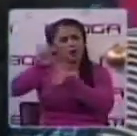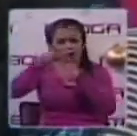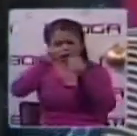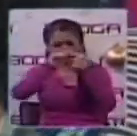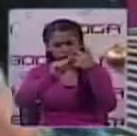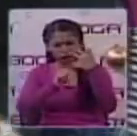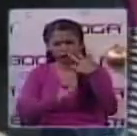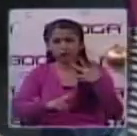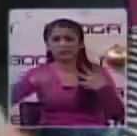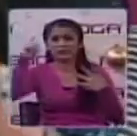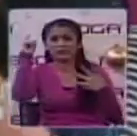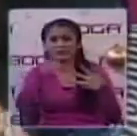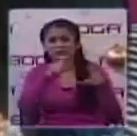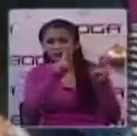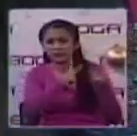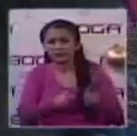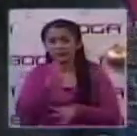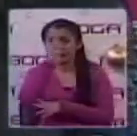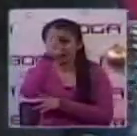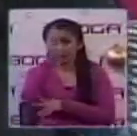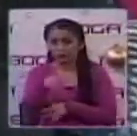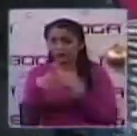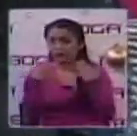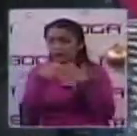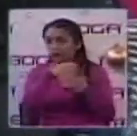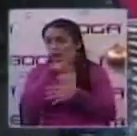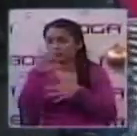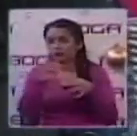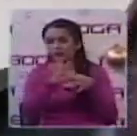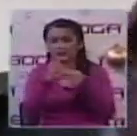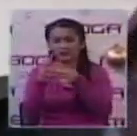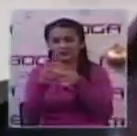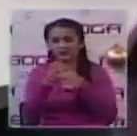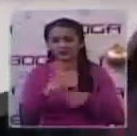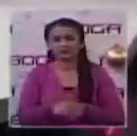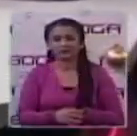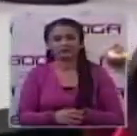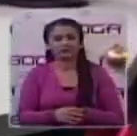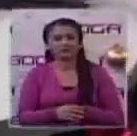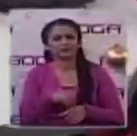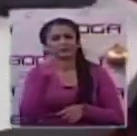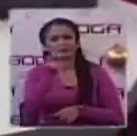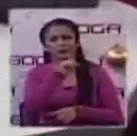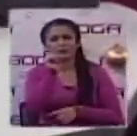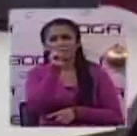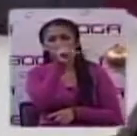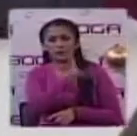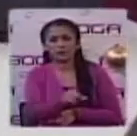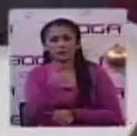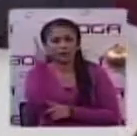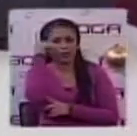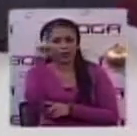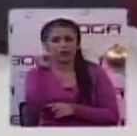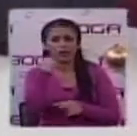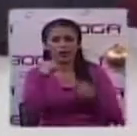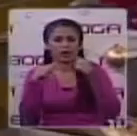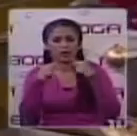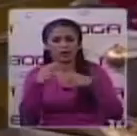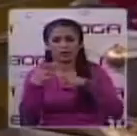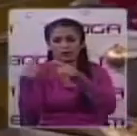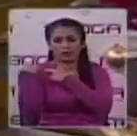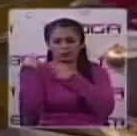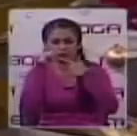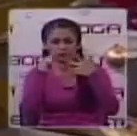planificar, trabajar en equipo, en orden. ¿Y cuál es el rol de un líder dentro de la organización, que es importante también?